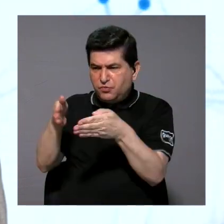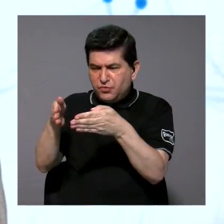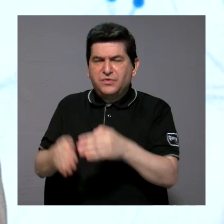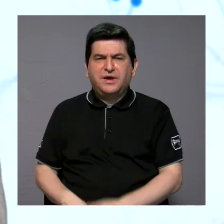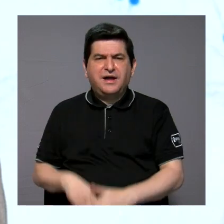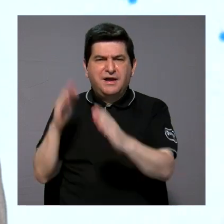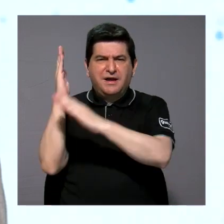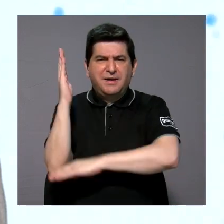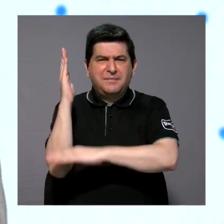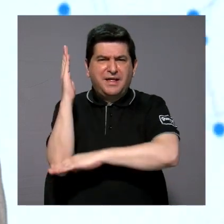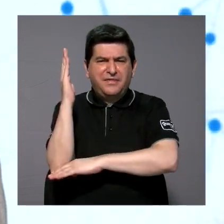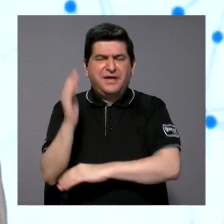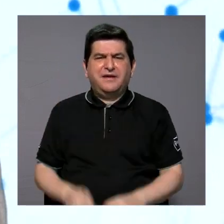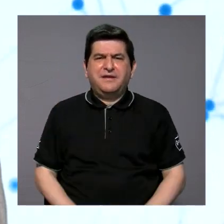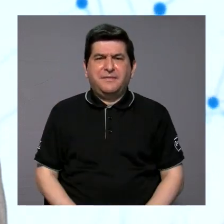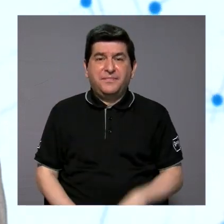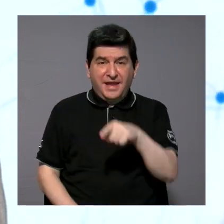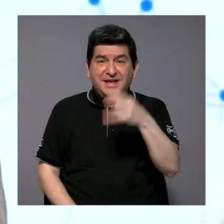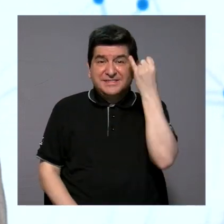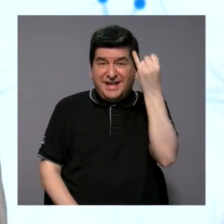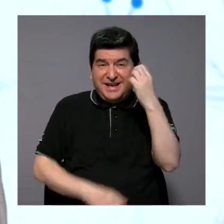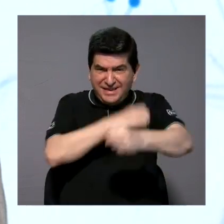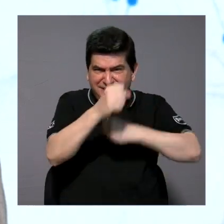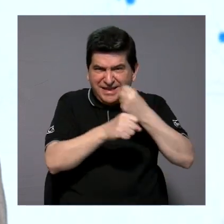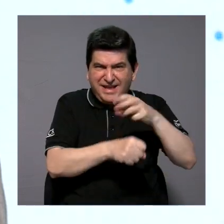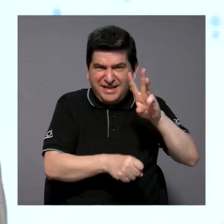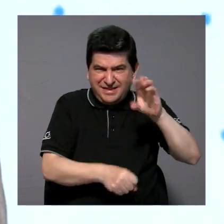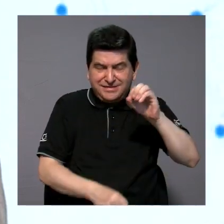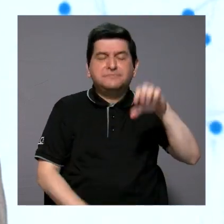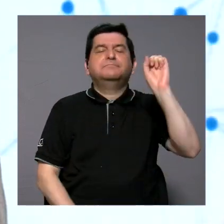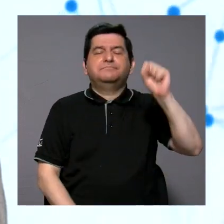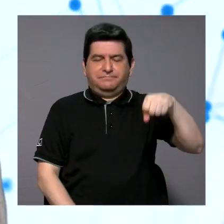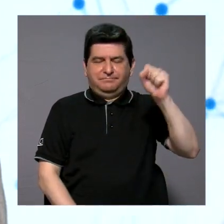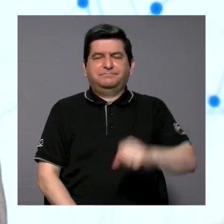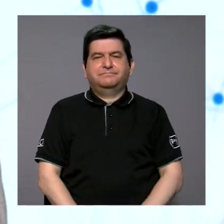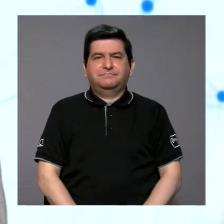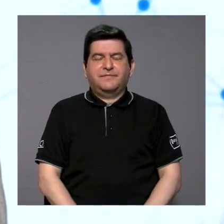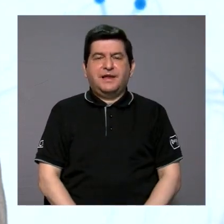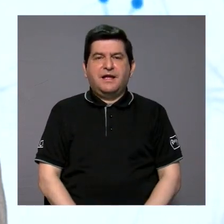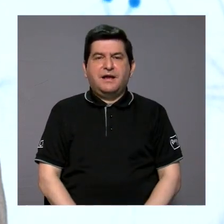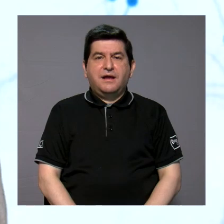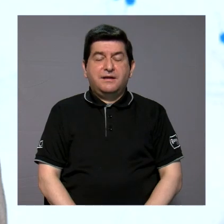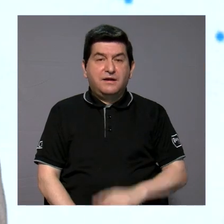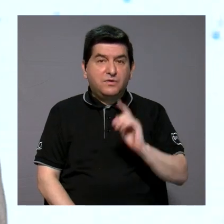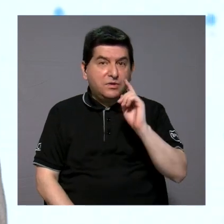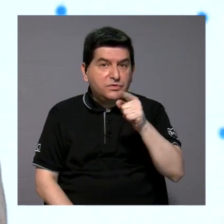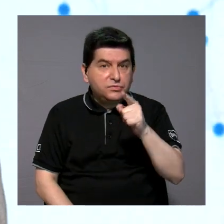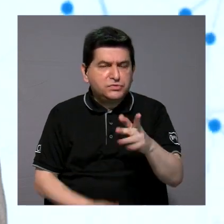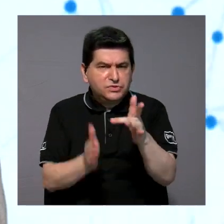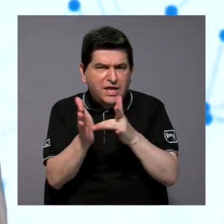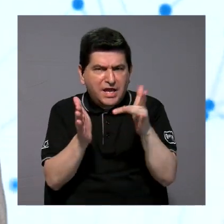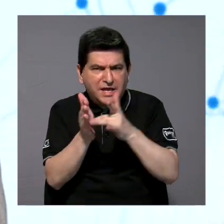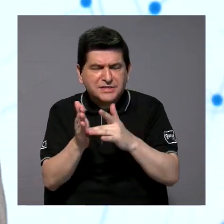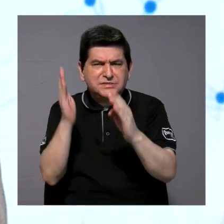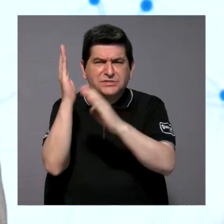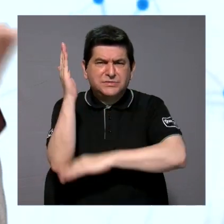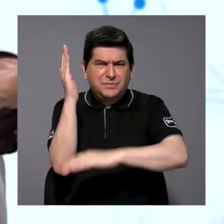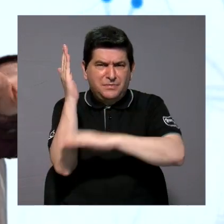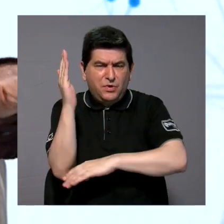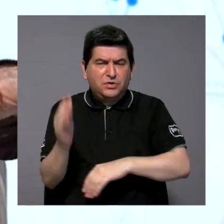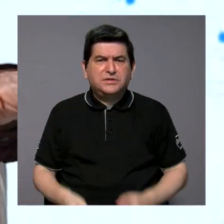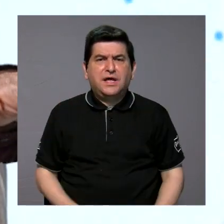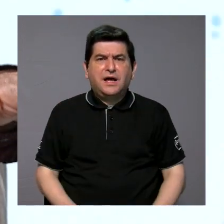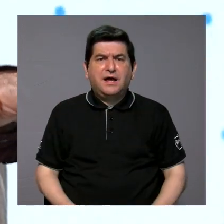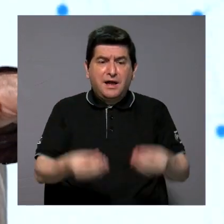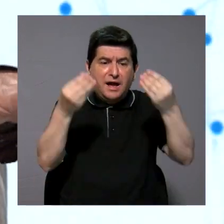Esa era la concepción visión. en los 60. Ajá, exacto. Entonces, claramente, al irte a explotar madera, perdés todo